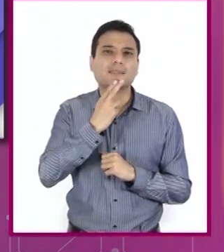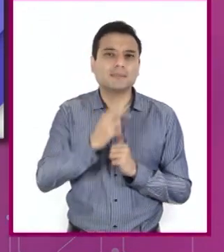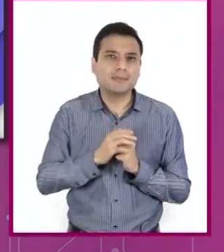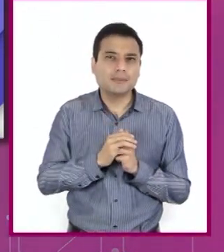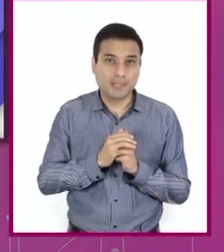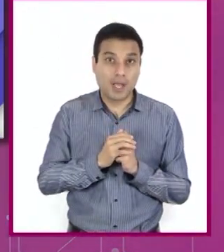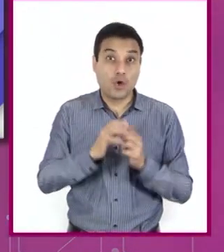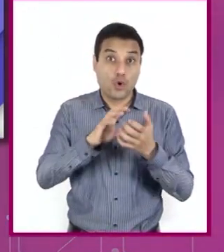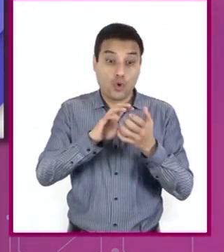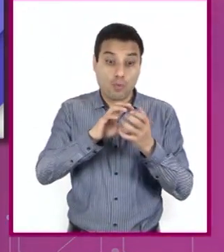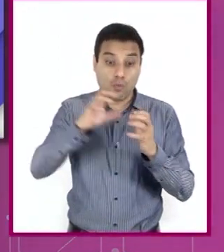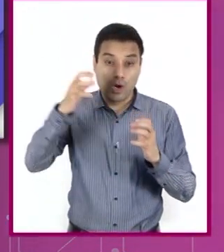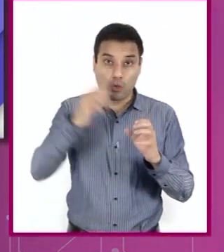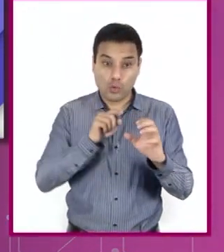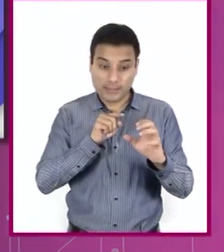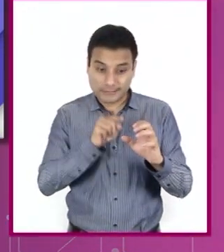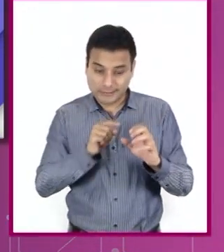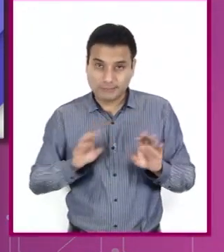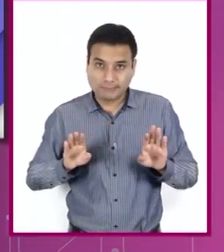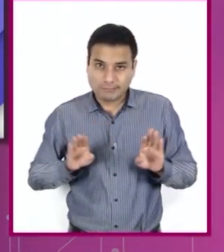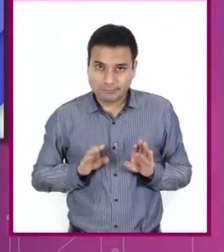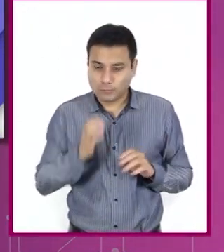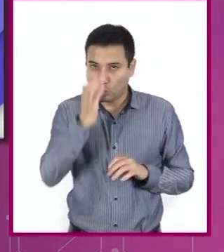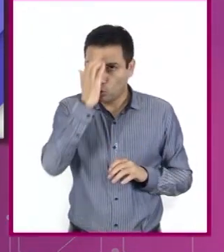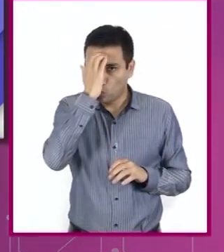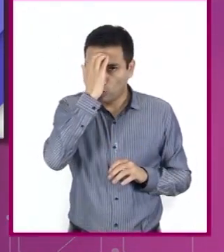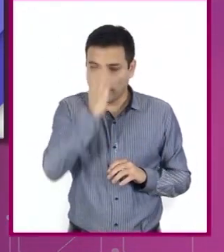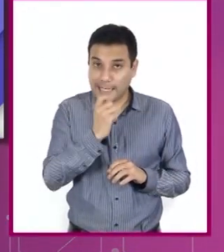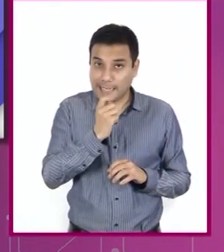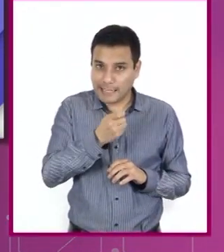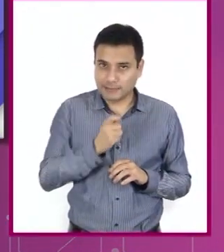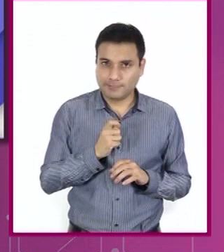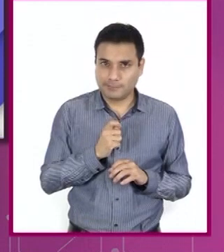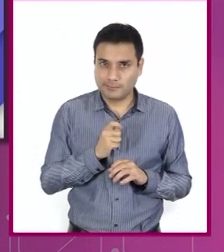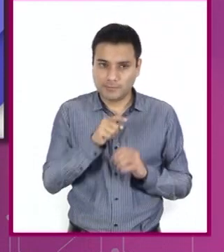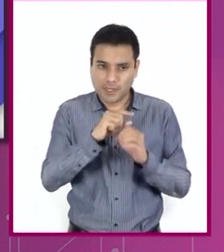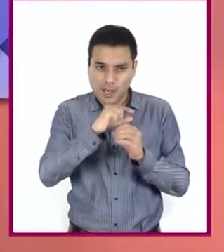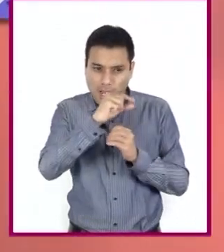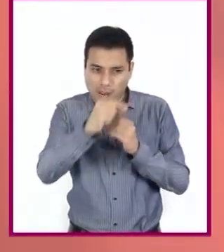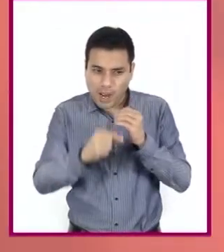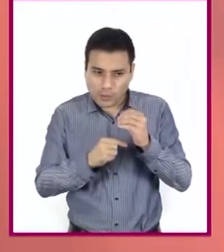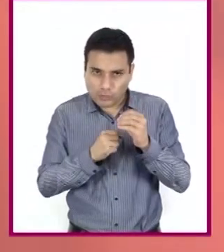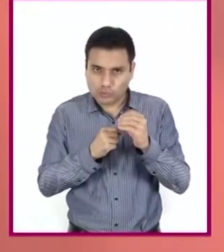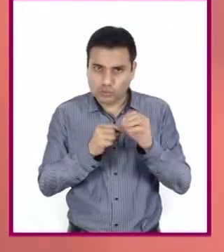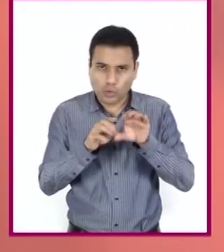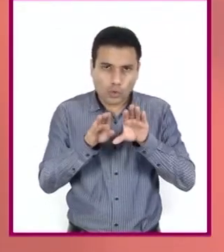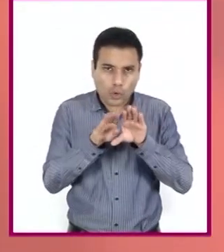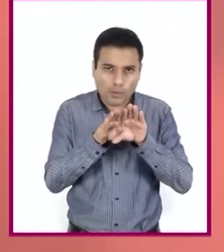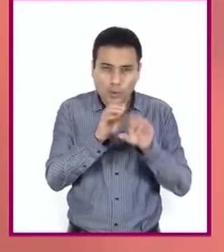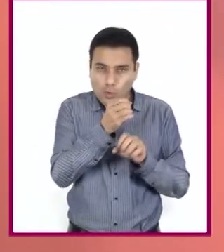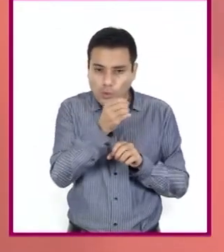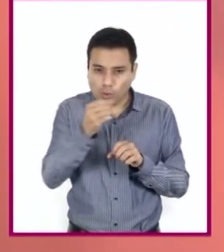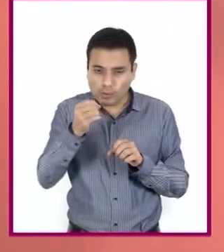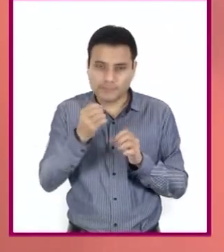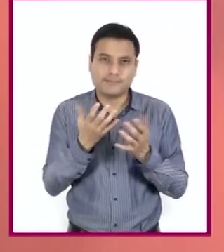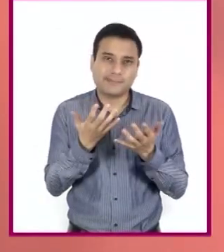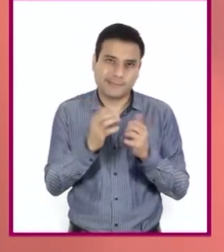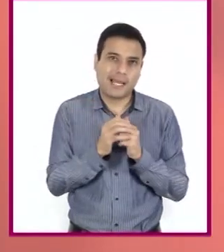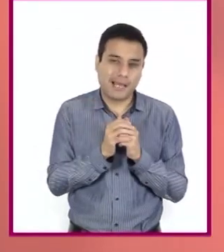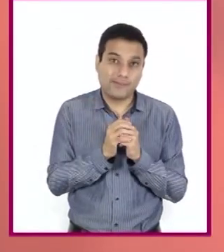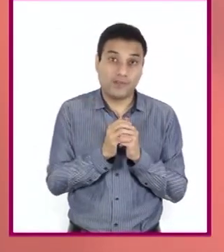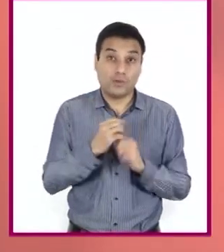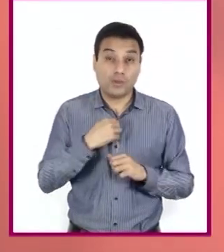las moléculas, basándose únicamente en la disposición de sus átomos en el espacio, lo que evita tener que hacer largos y